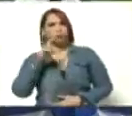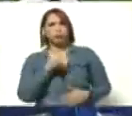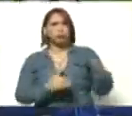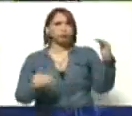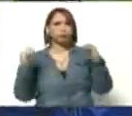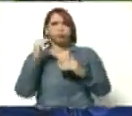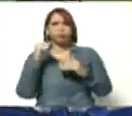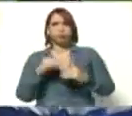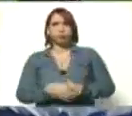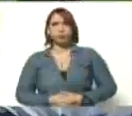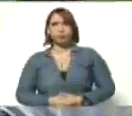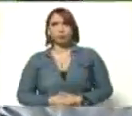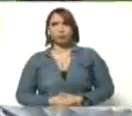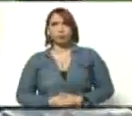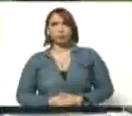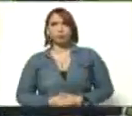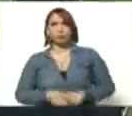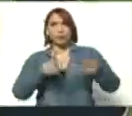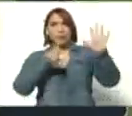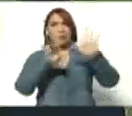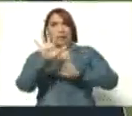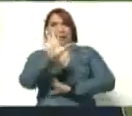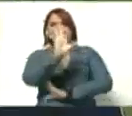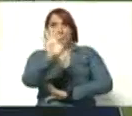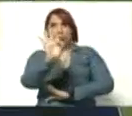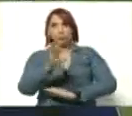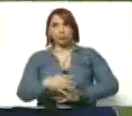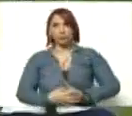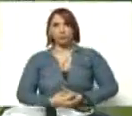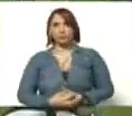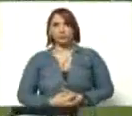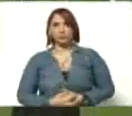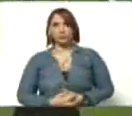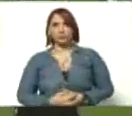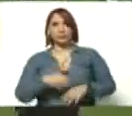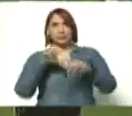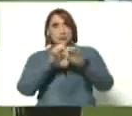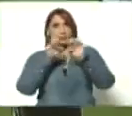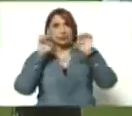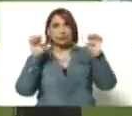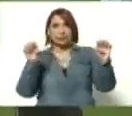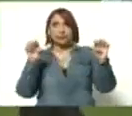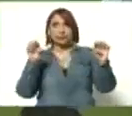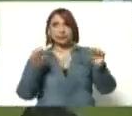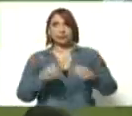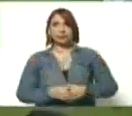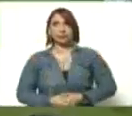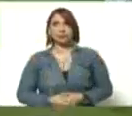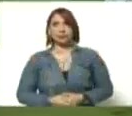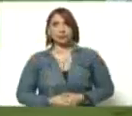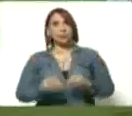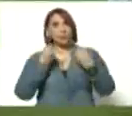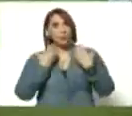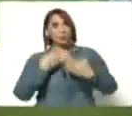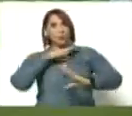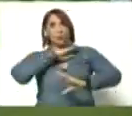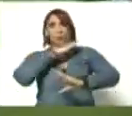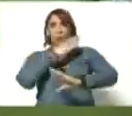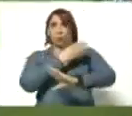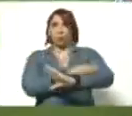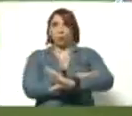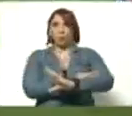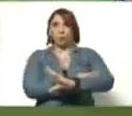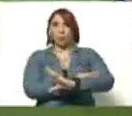incremento del 65% en educación. Bueno, la fortaleza,